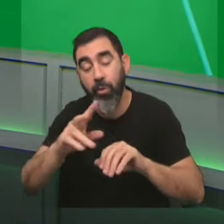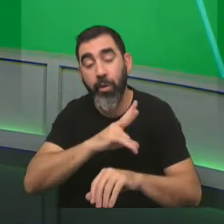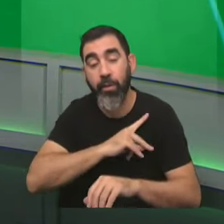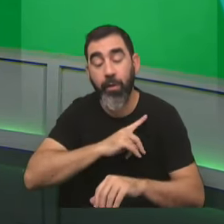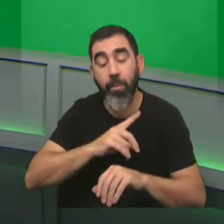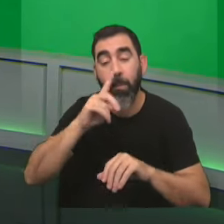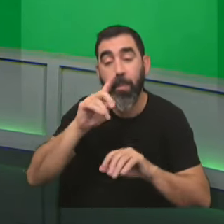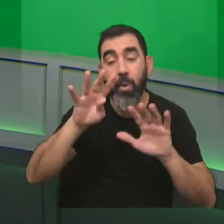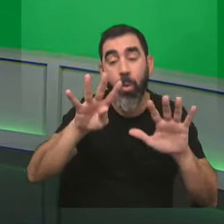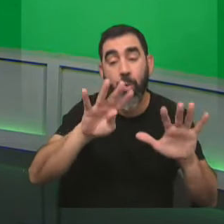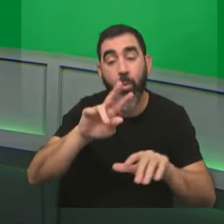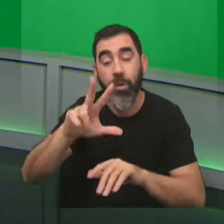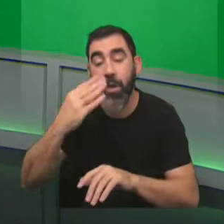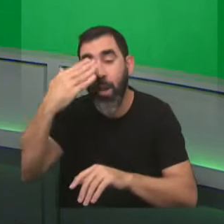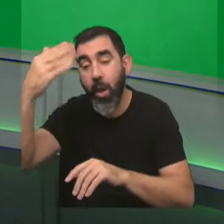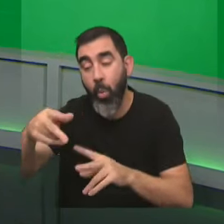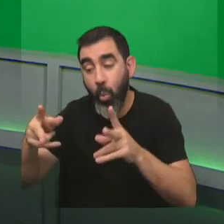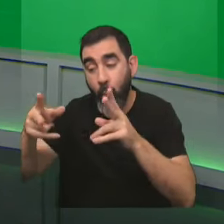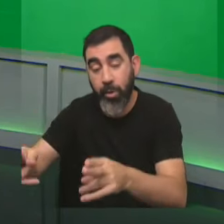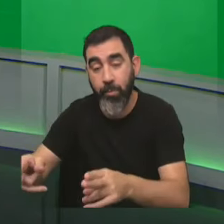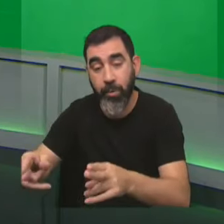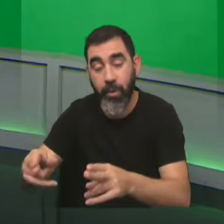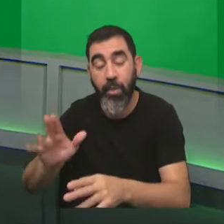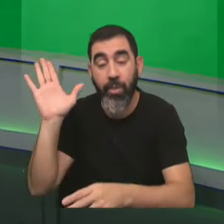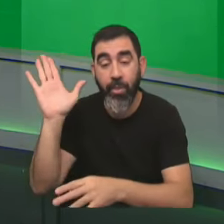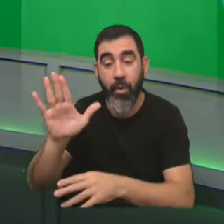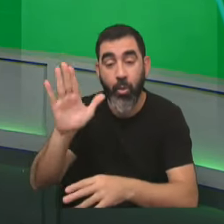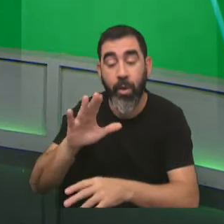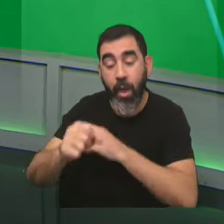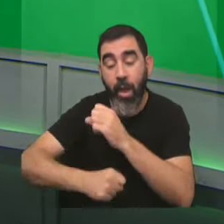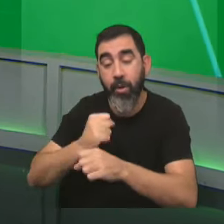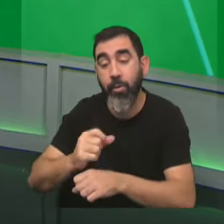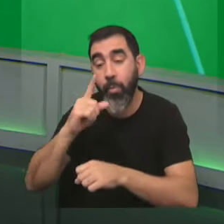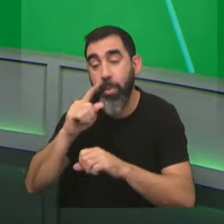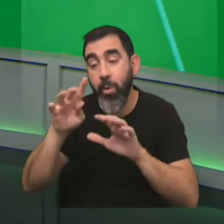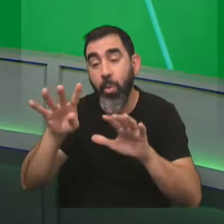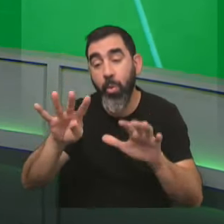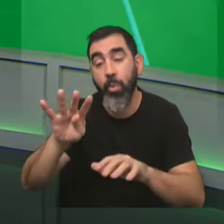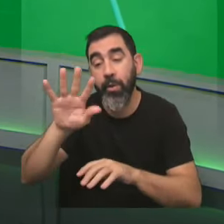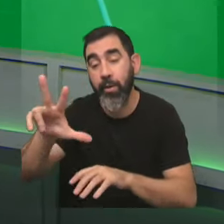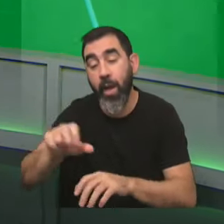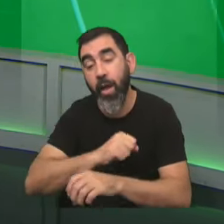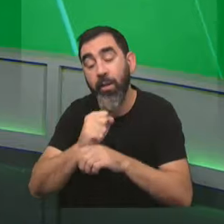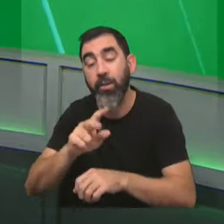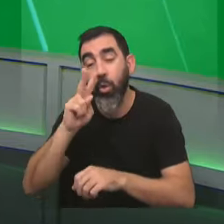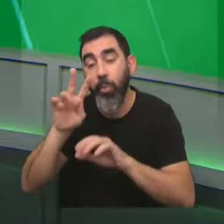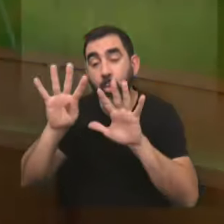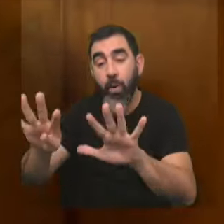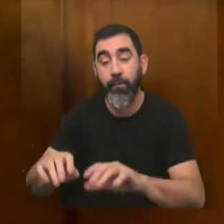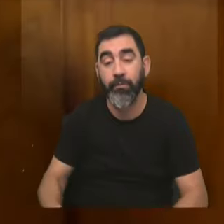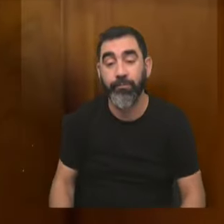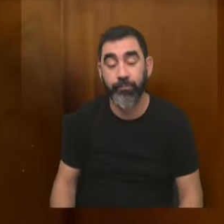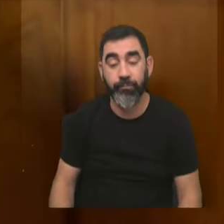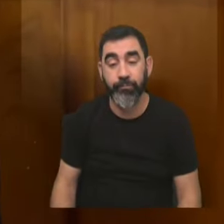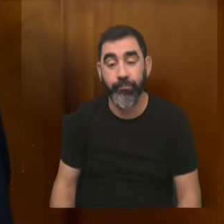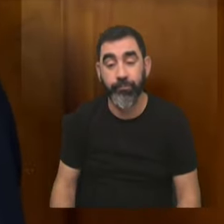1993 y la última categoría es para deudores del año 1993 al 2009